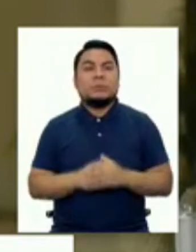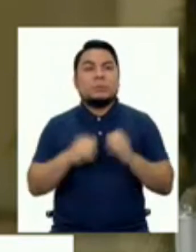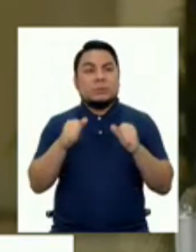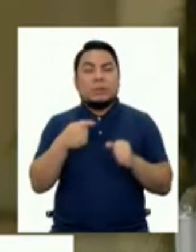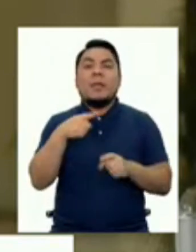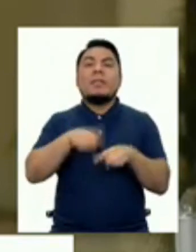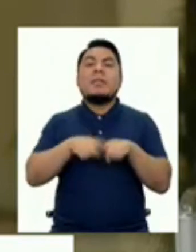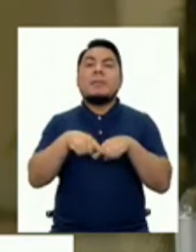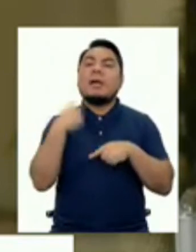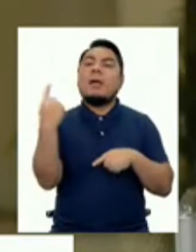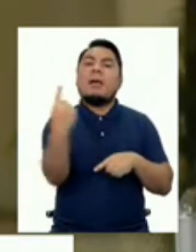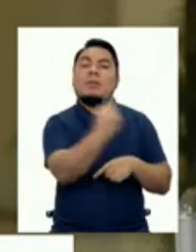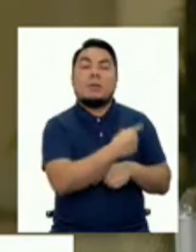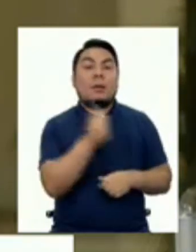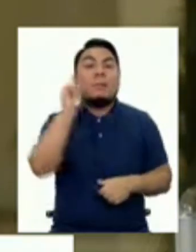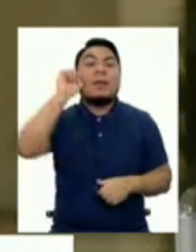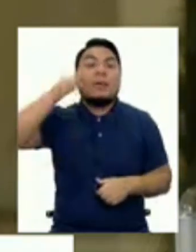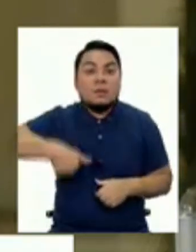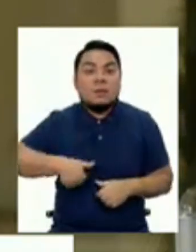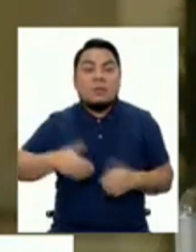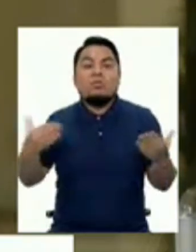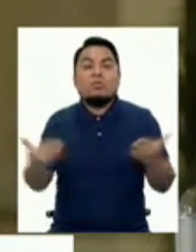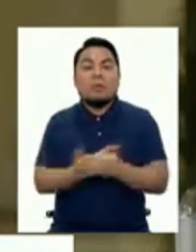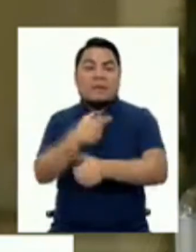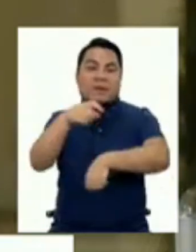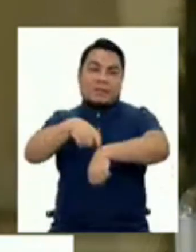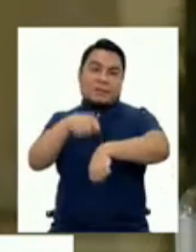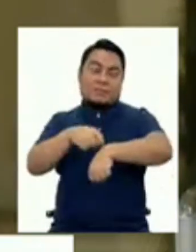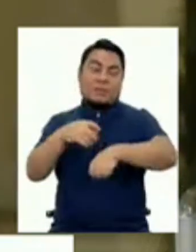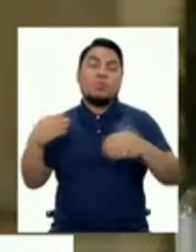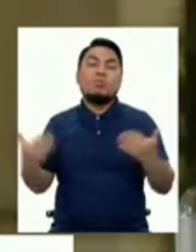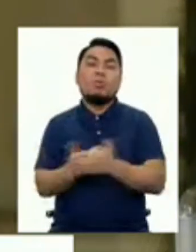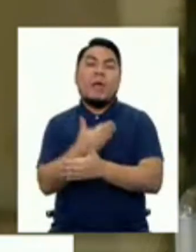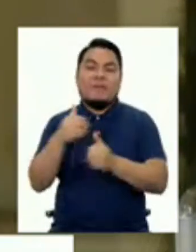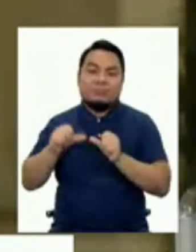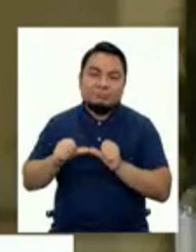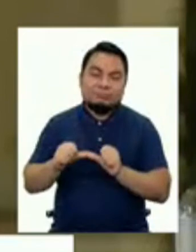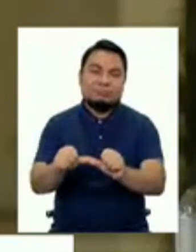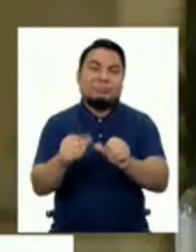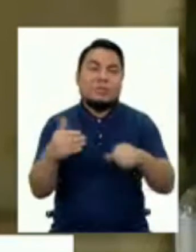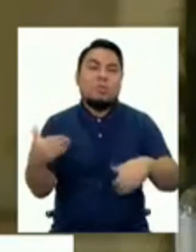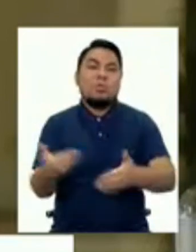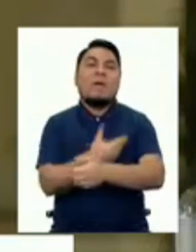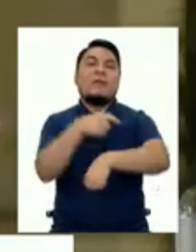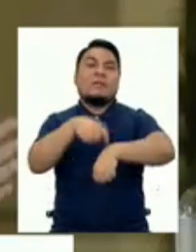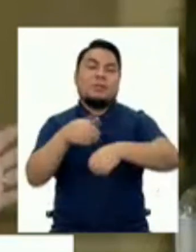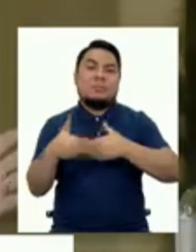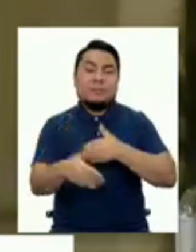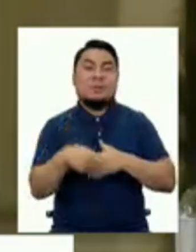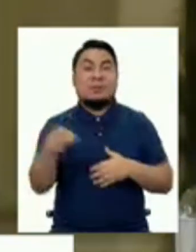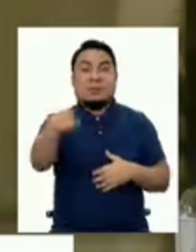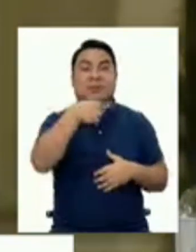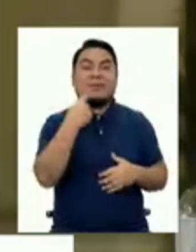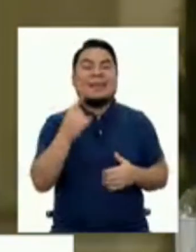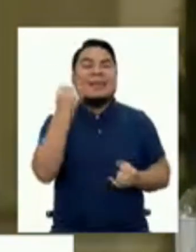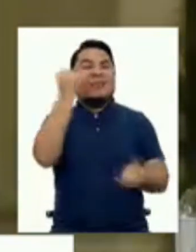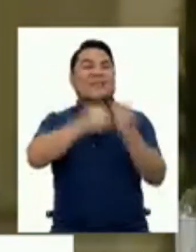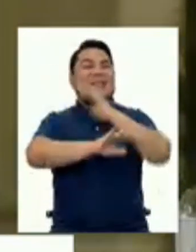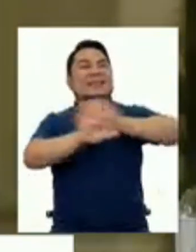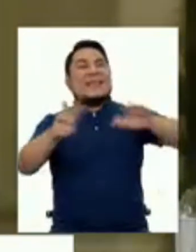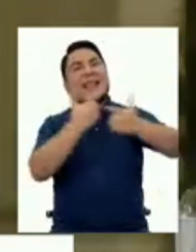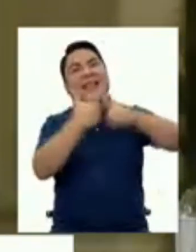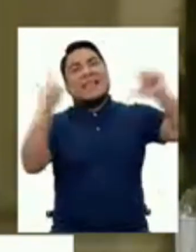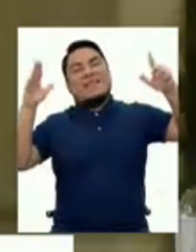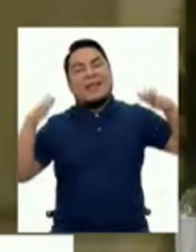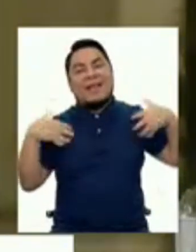Así que mañana empieza una nueva etapa, por favor. No es acabó la cuarentena y